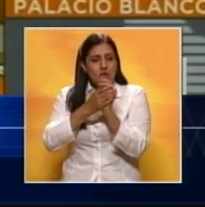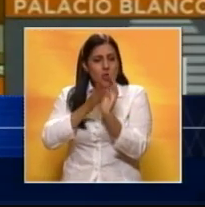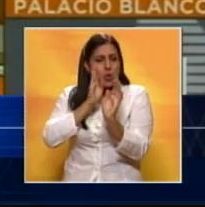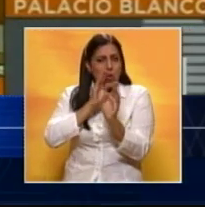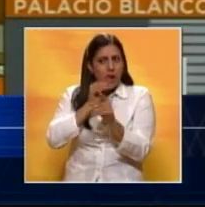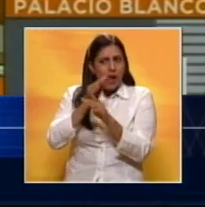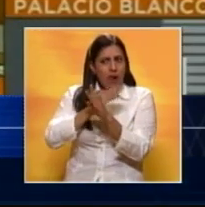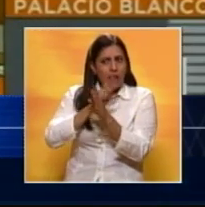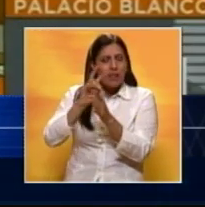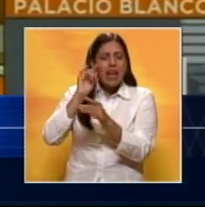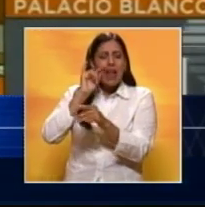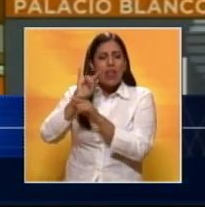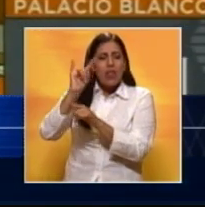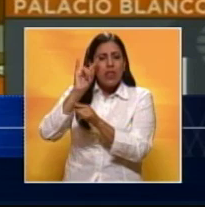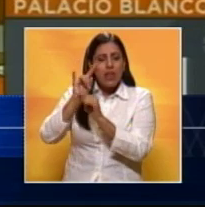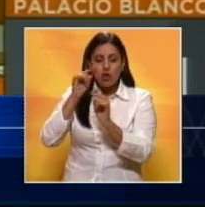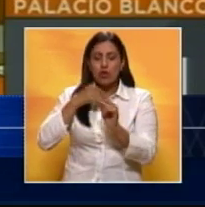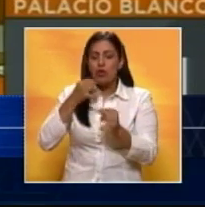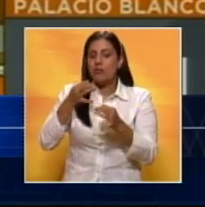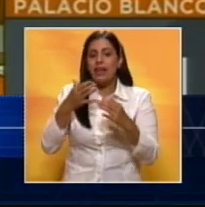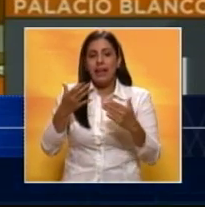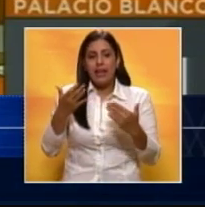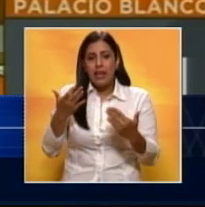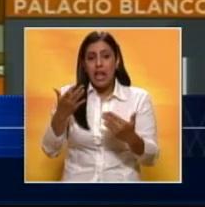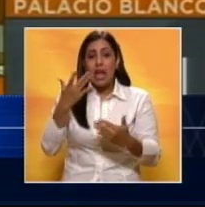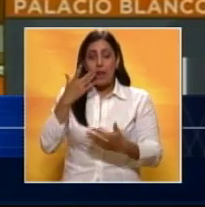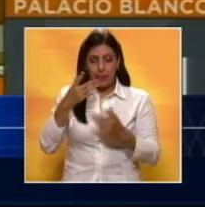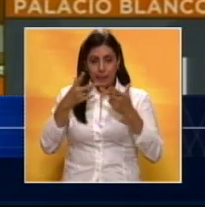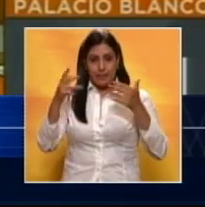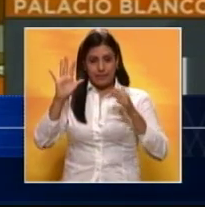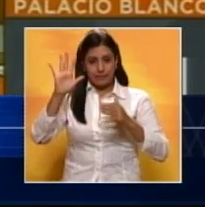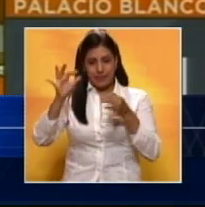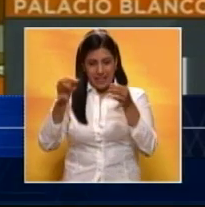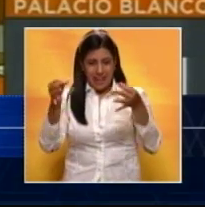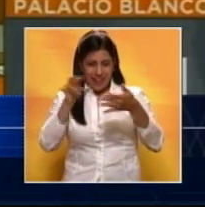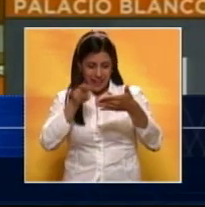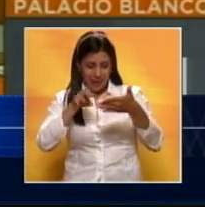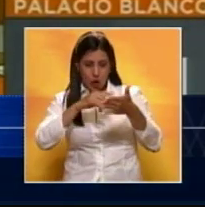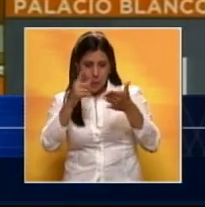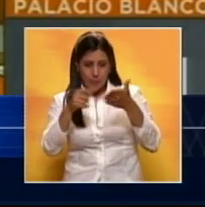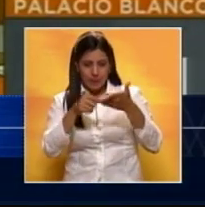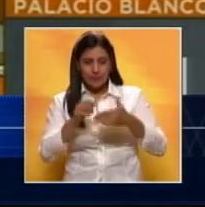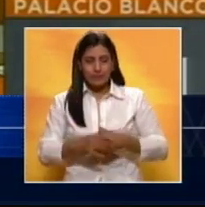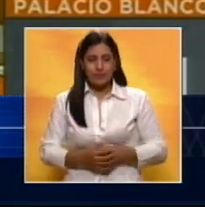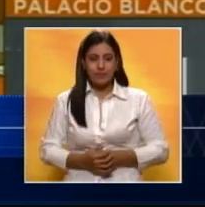premeditadamente se miente al afirmar que, cito textualmente,